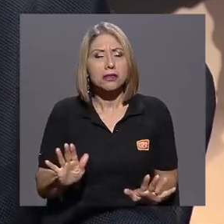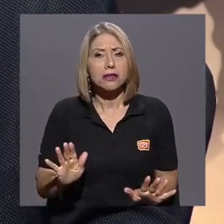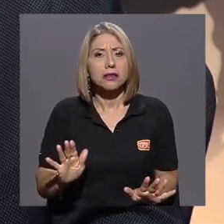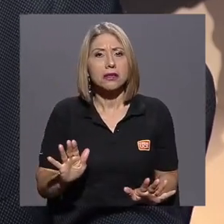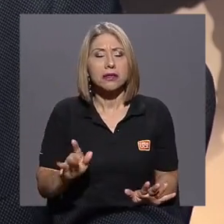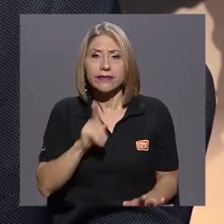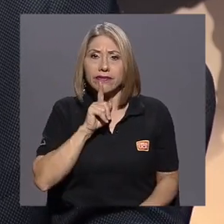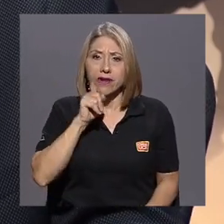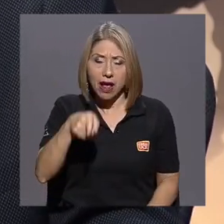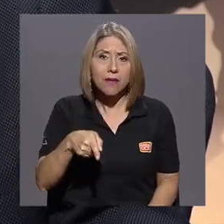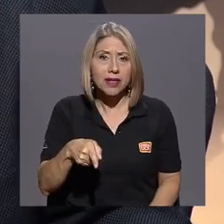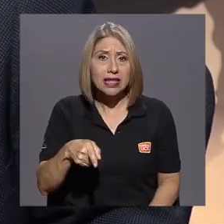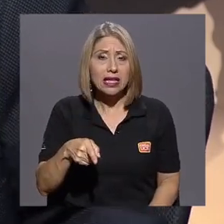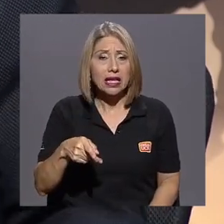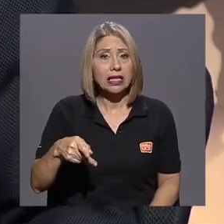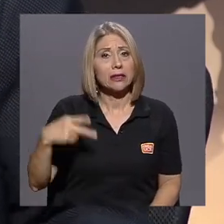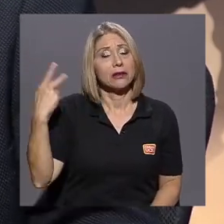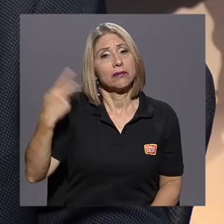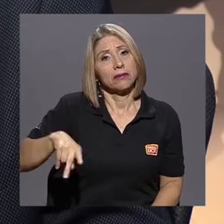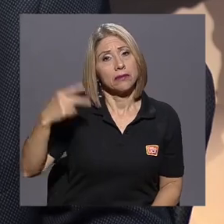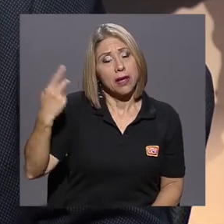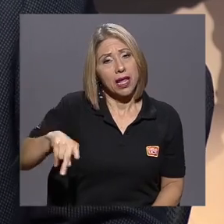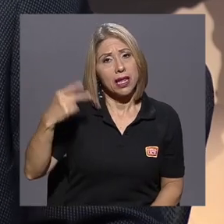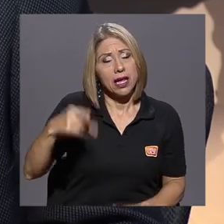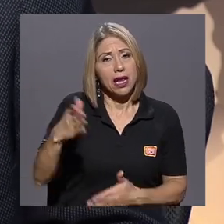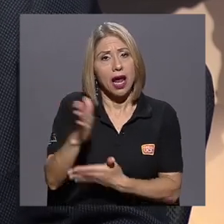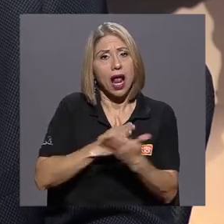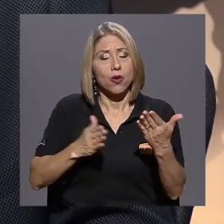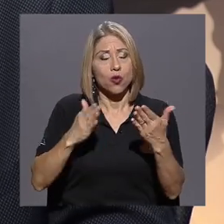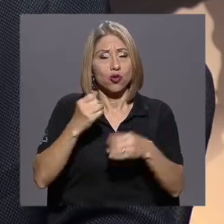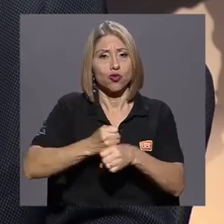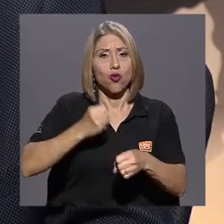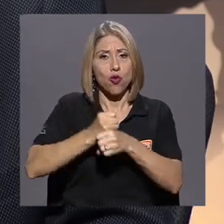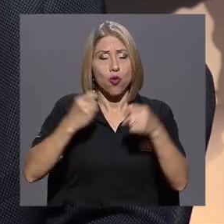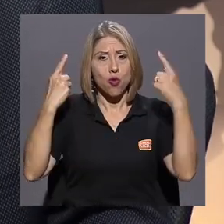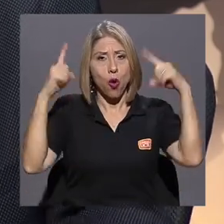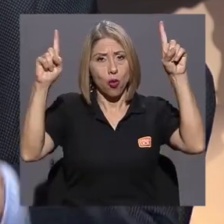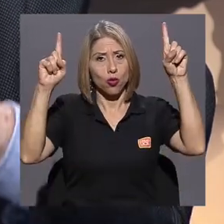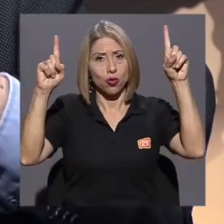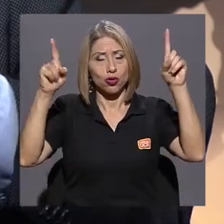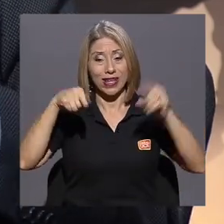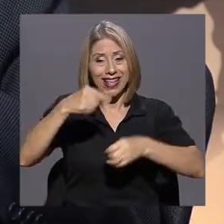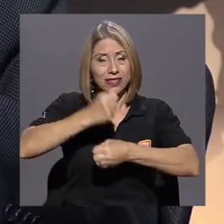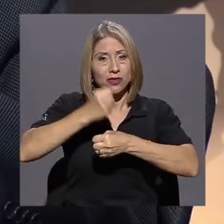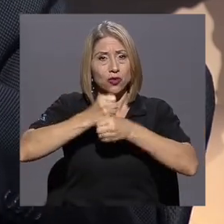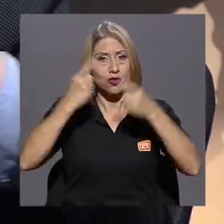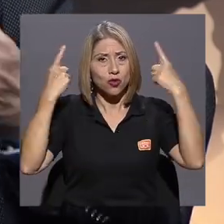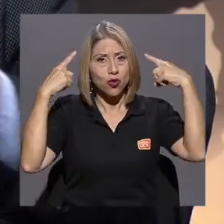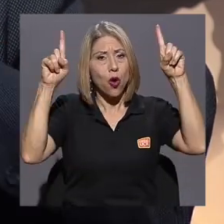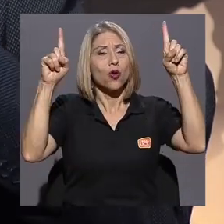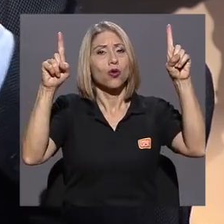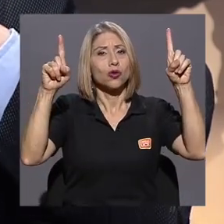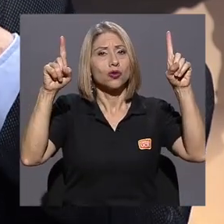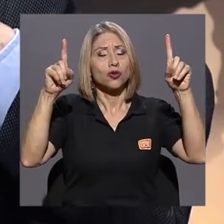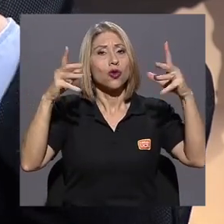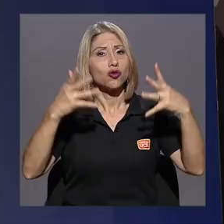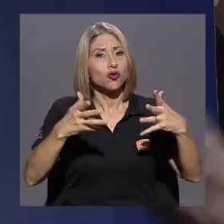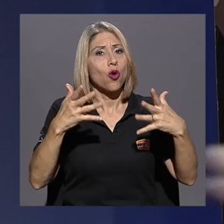que realmente peligren algunos logros, logros que son